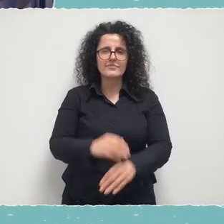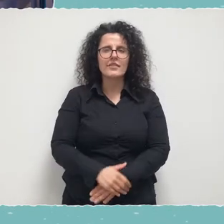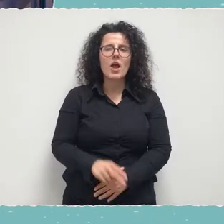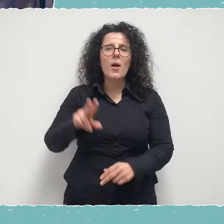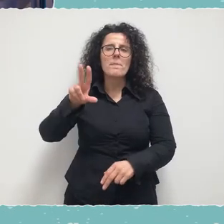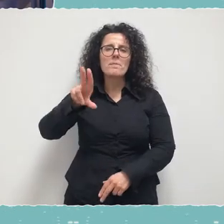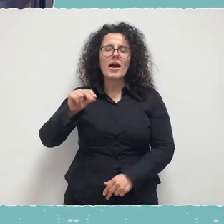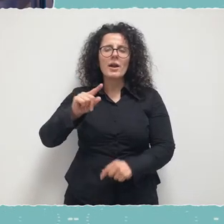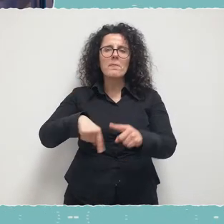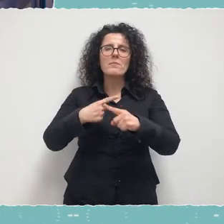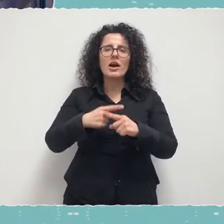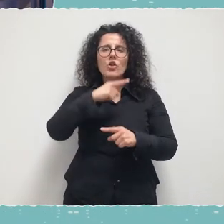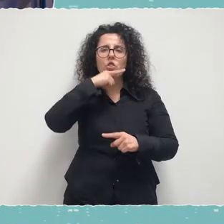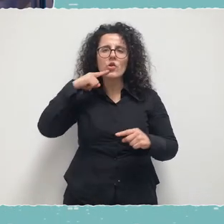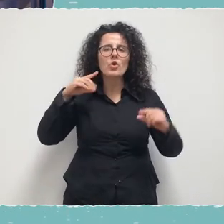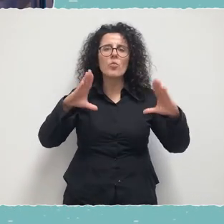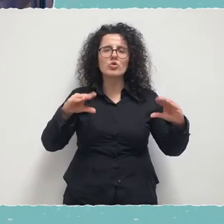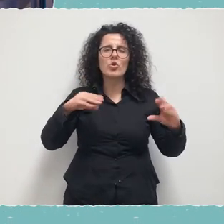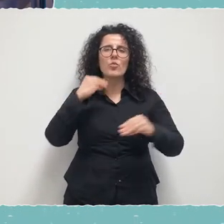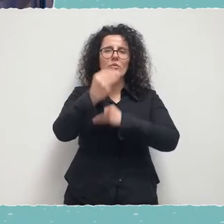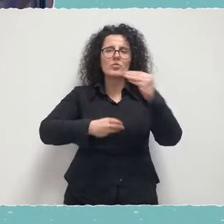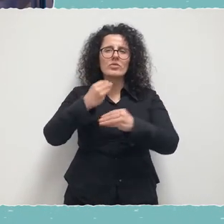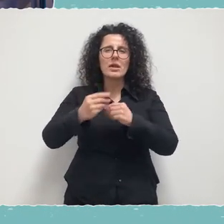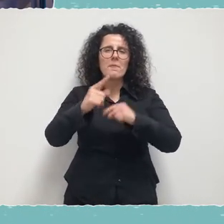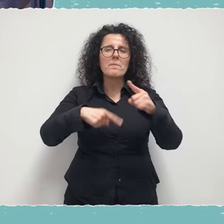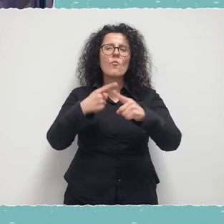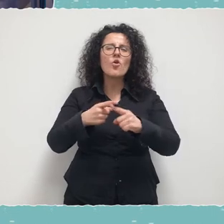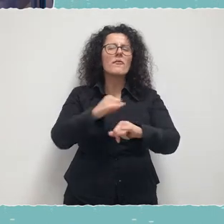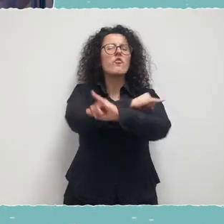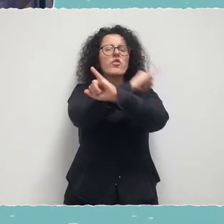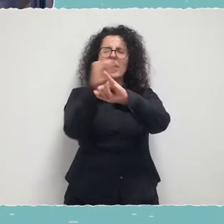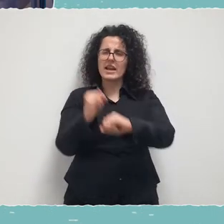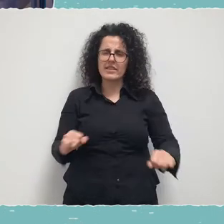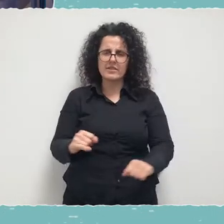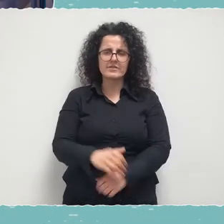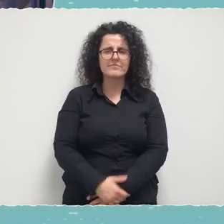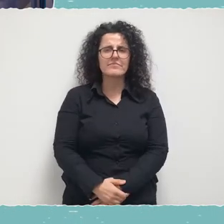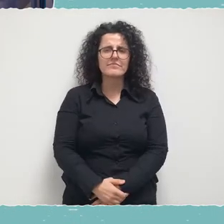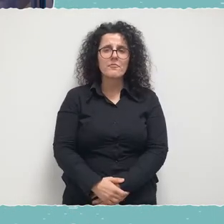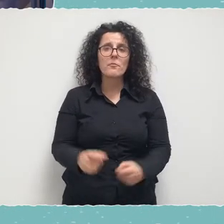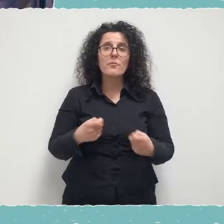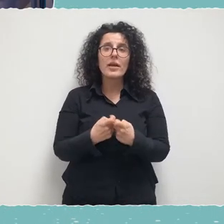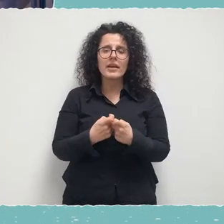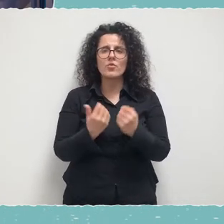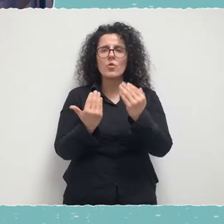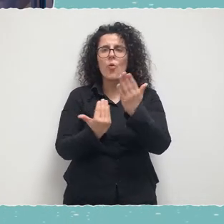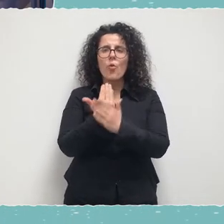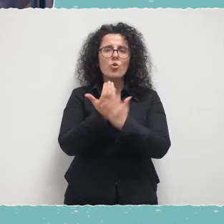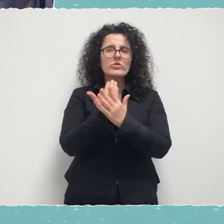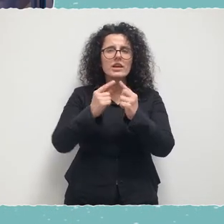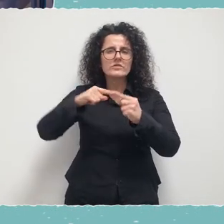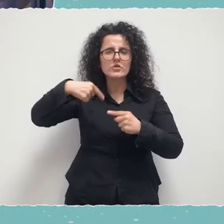casa que ata facían pan e biscoito. Eran moi felices.